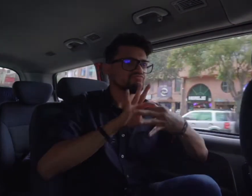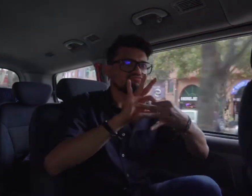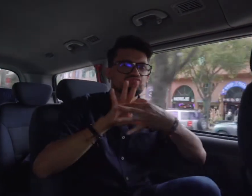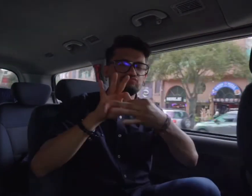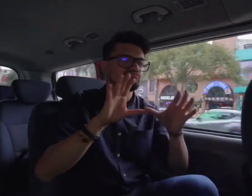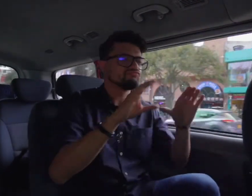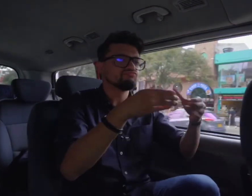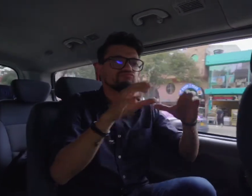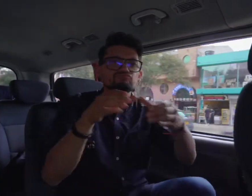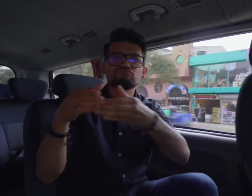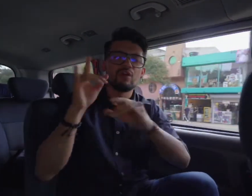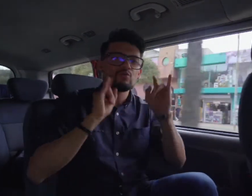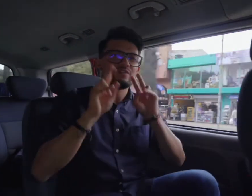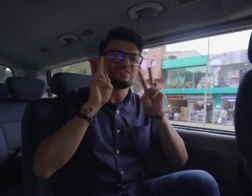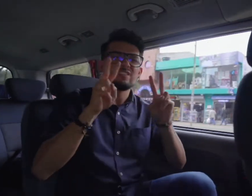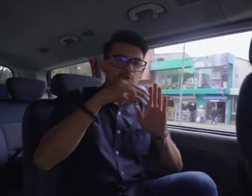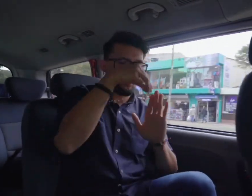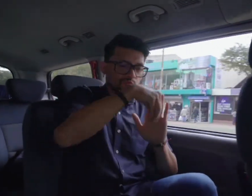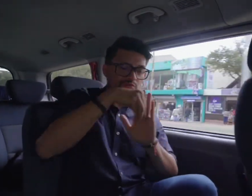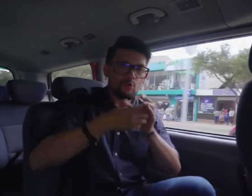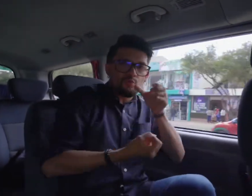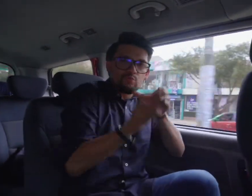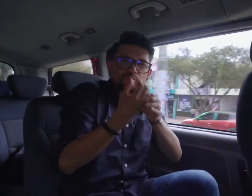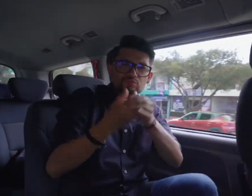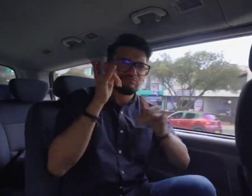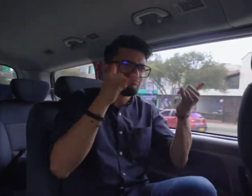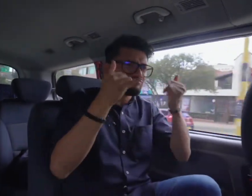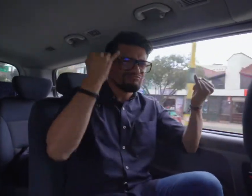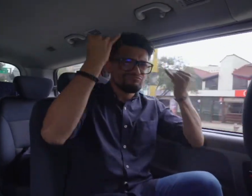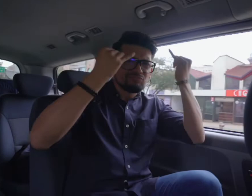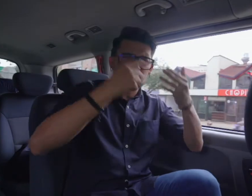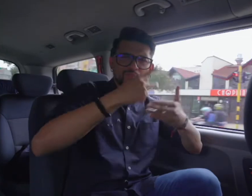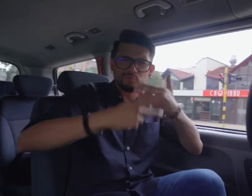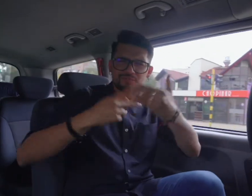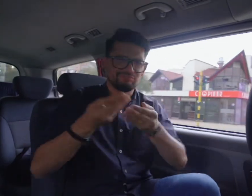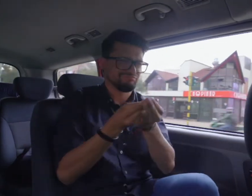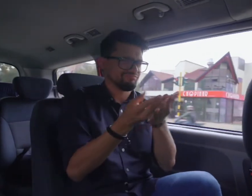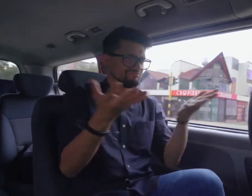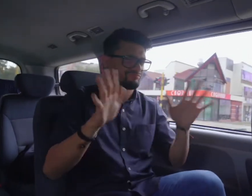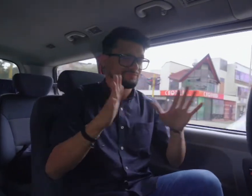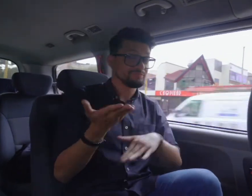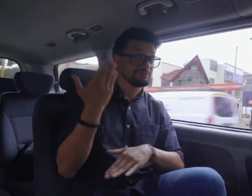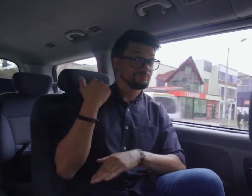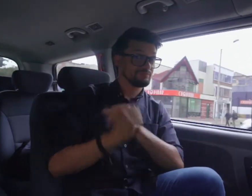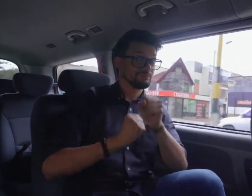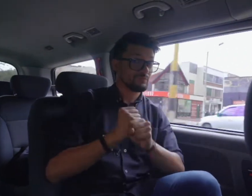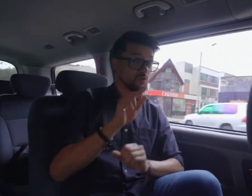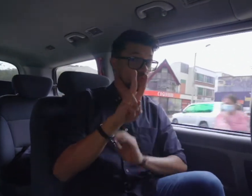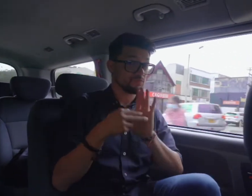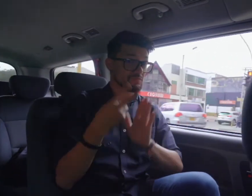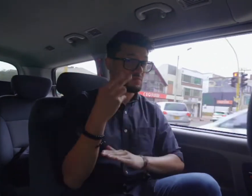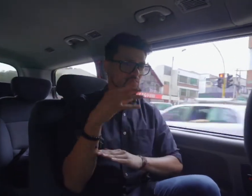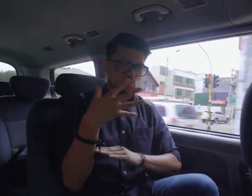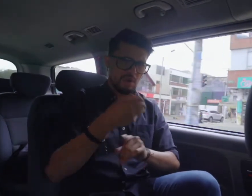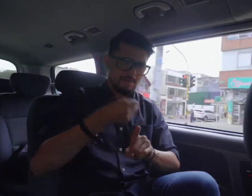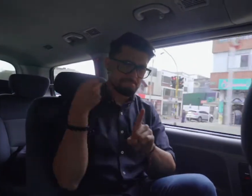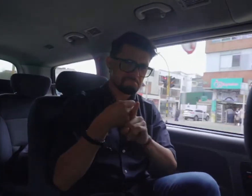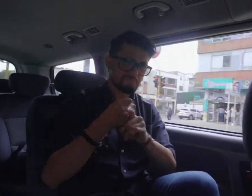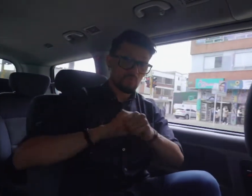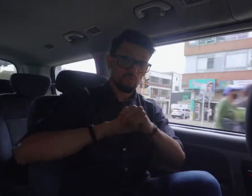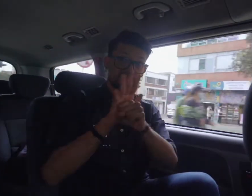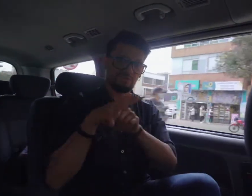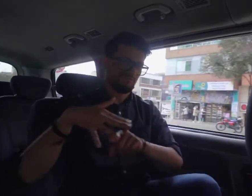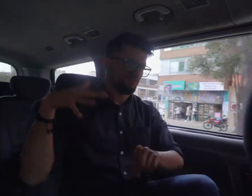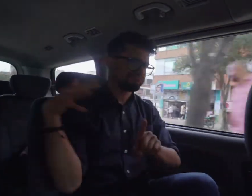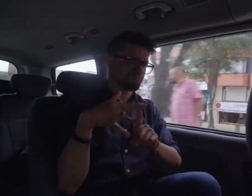una relación dinámica con el sector audiovisual a nivel externo y continuamente crea nuevos espacios para co-crear,